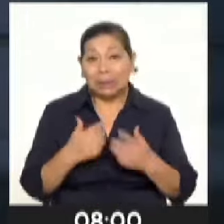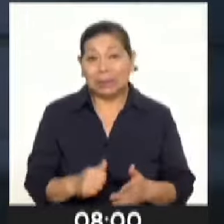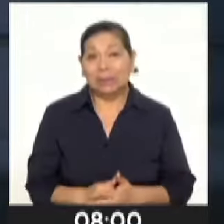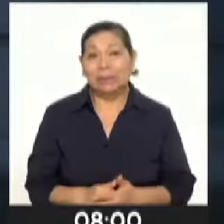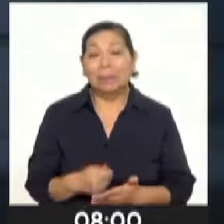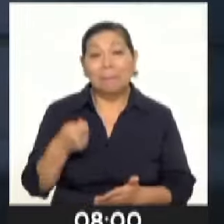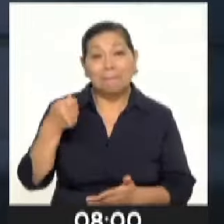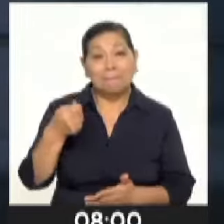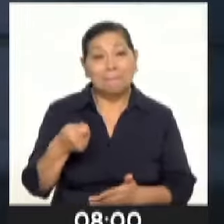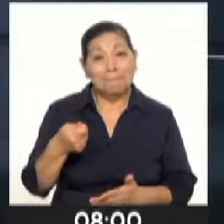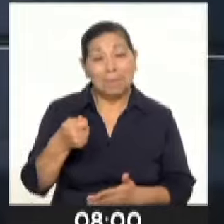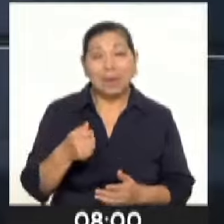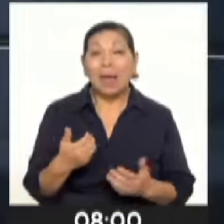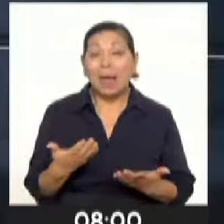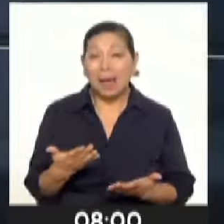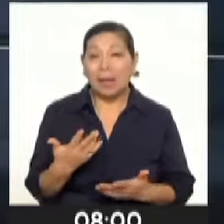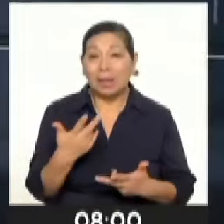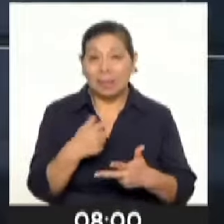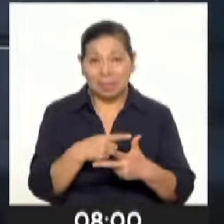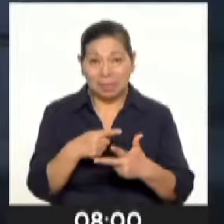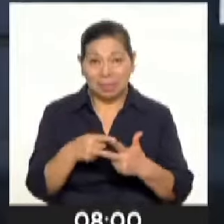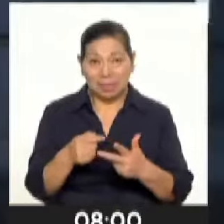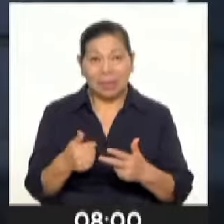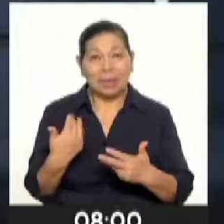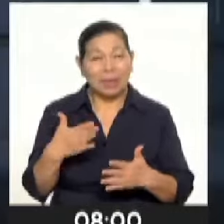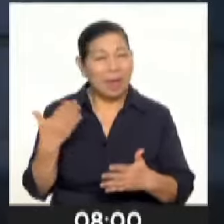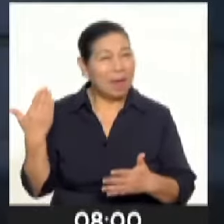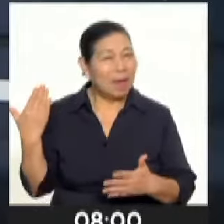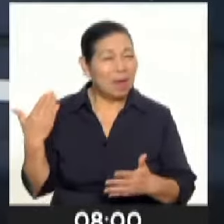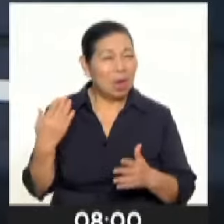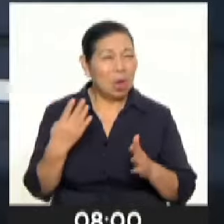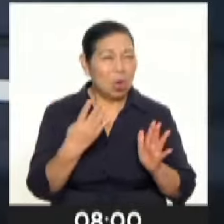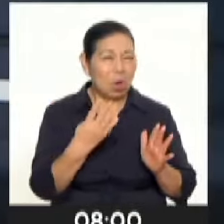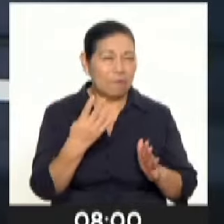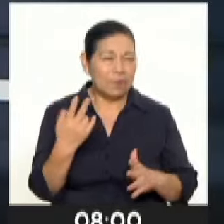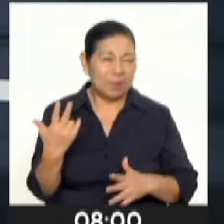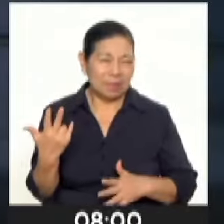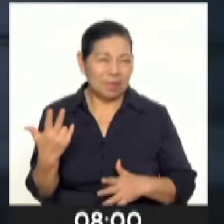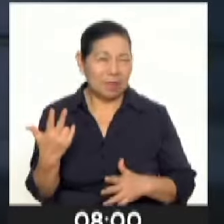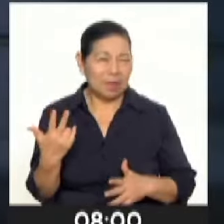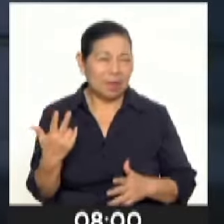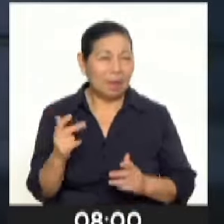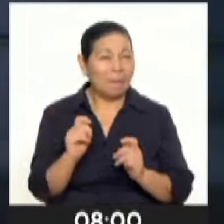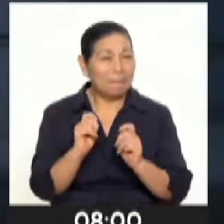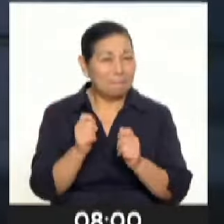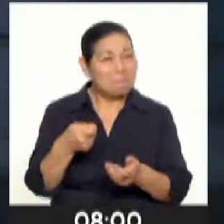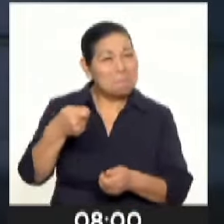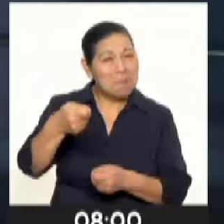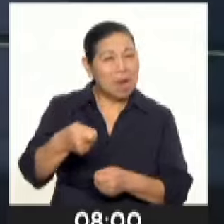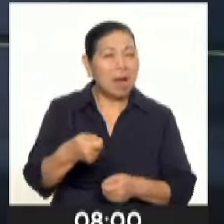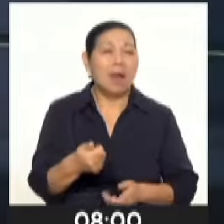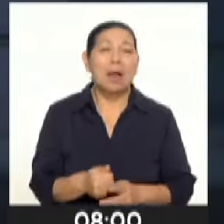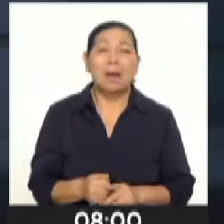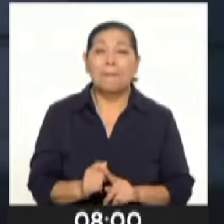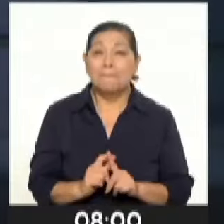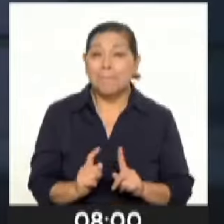que se ha aportado. Sin embargo, ha habido 3 bonos de reconocimiento ya desde el 93 que se generan estos temas de las